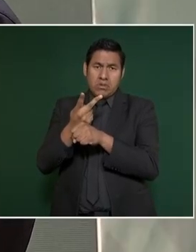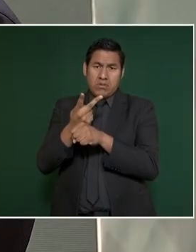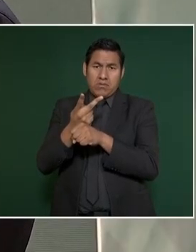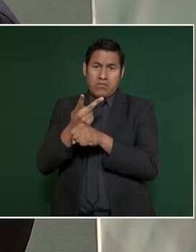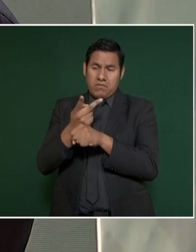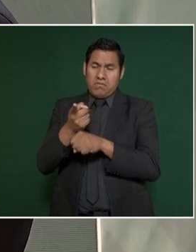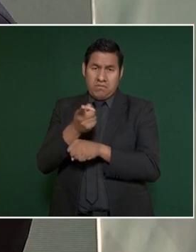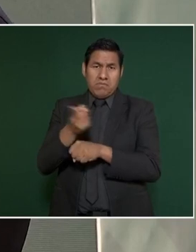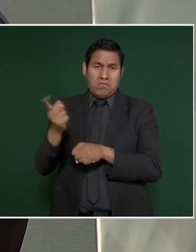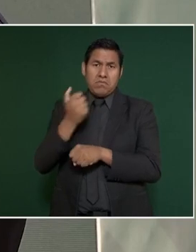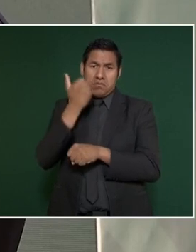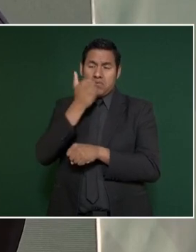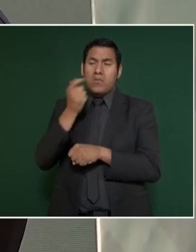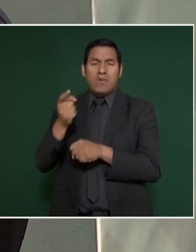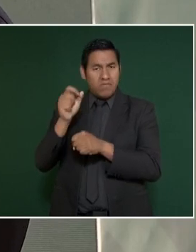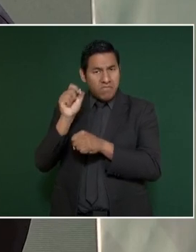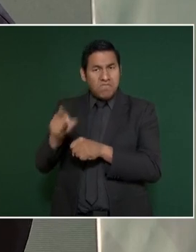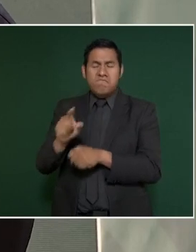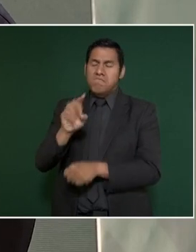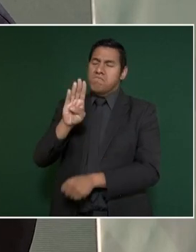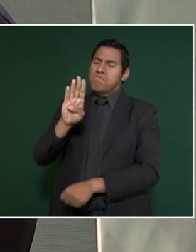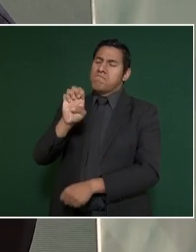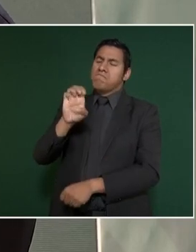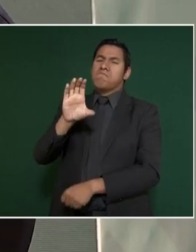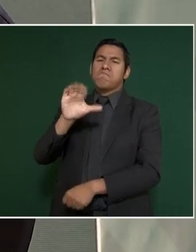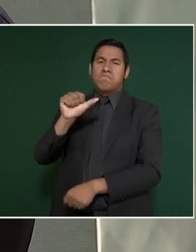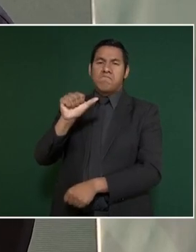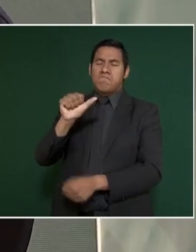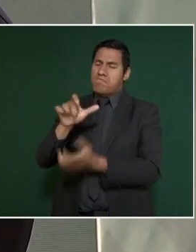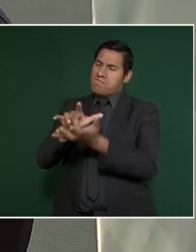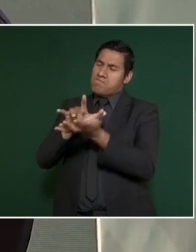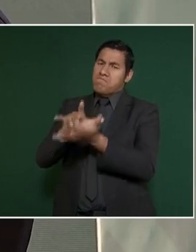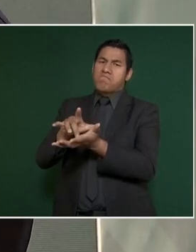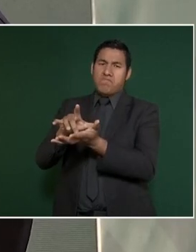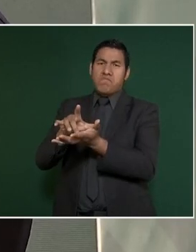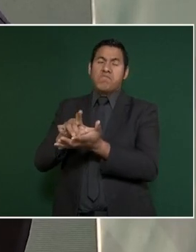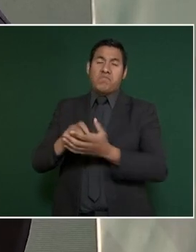bachilleres que tienen becas